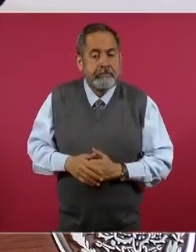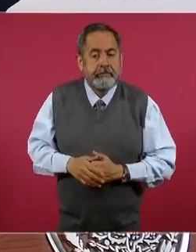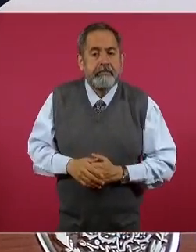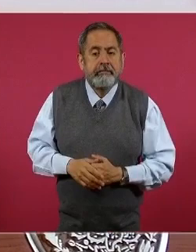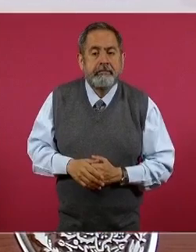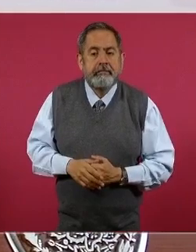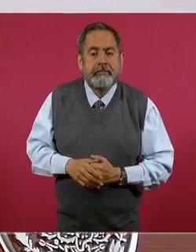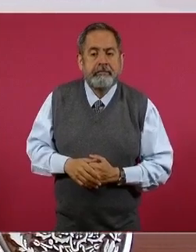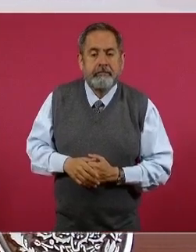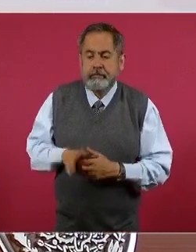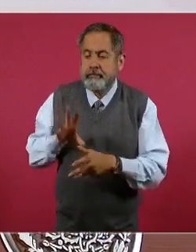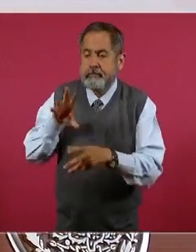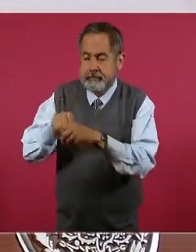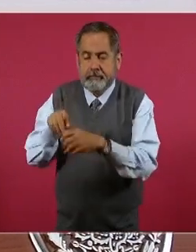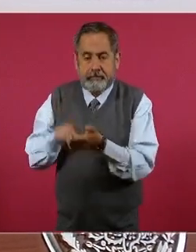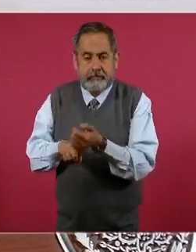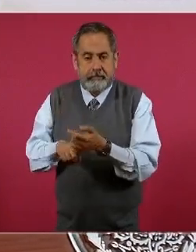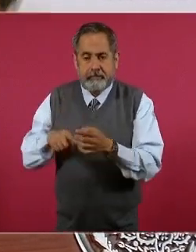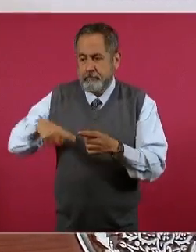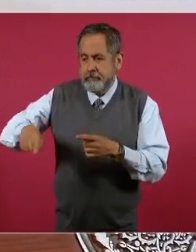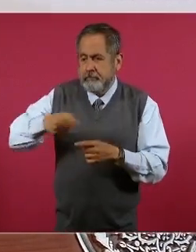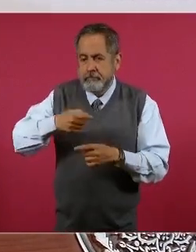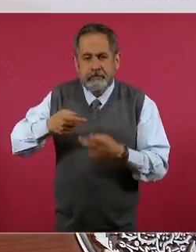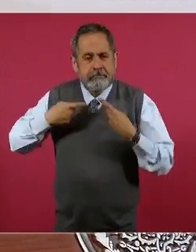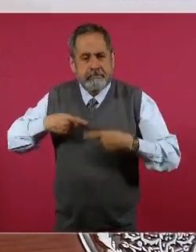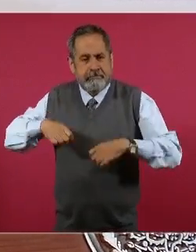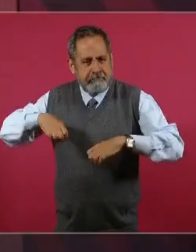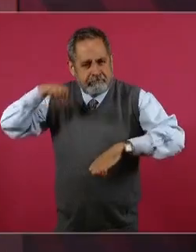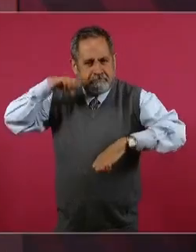del Consejo de Ancianos,